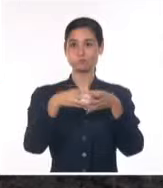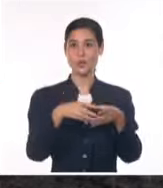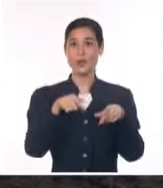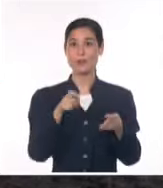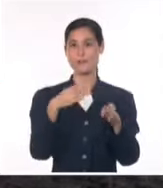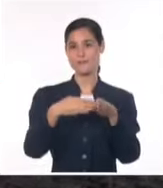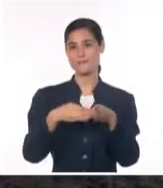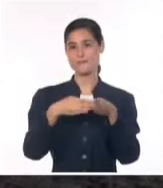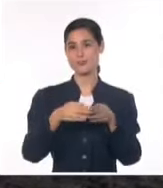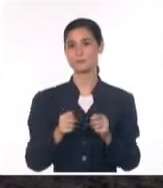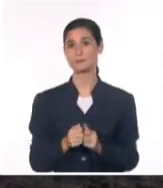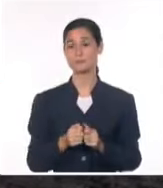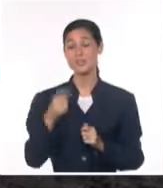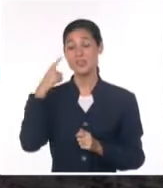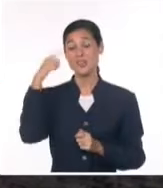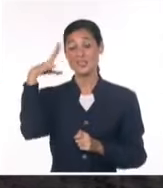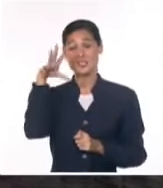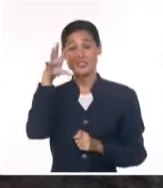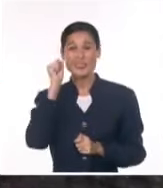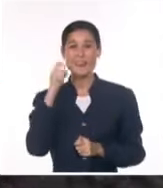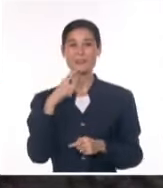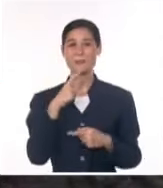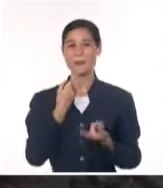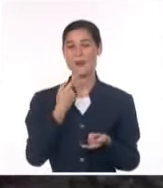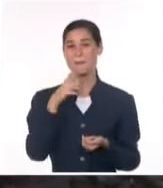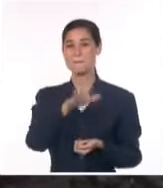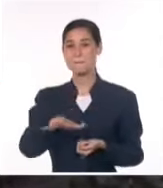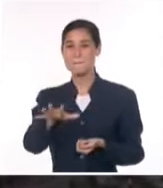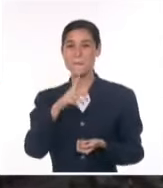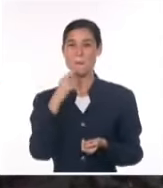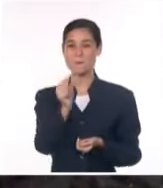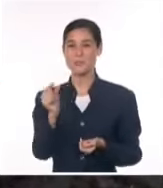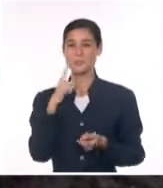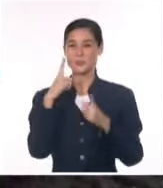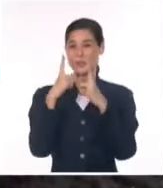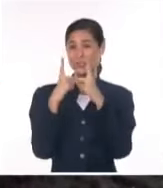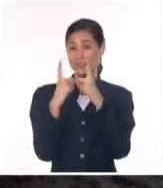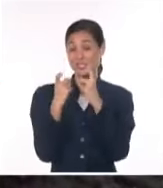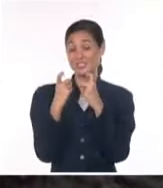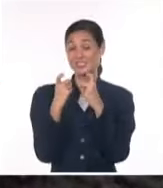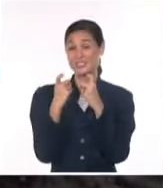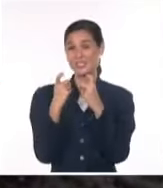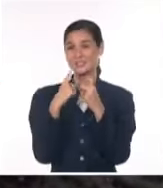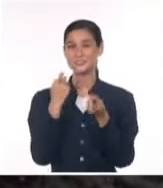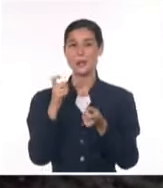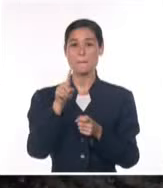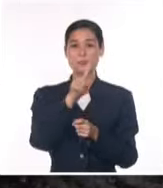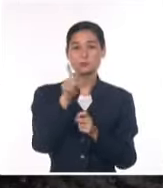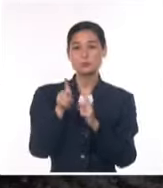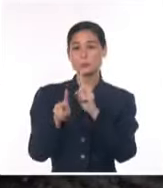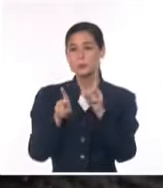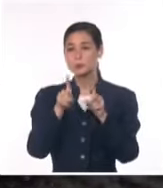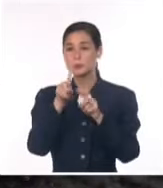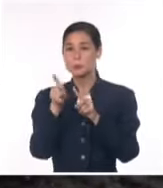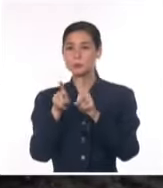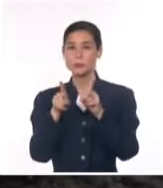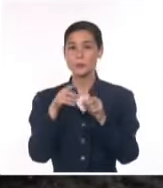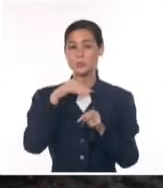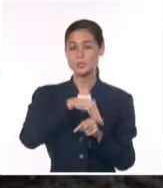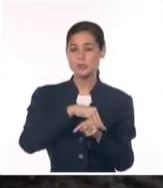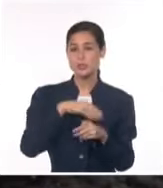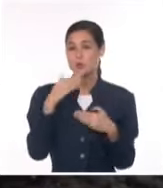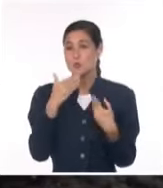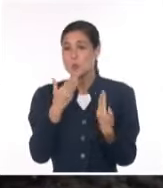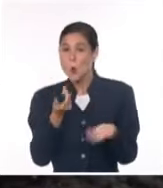la gente de apoyo, de una mano. Y eso fue lo primero que hicimos cuando llegamos aquí. Caminar entre la gente, preguntar qué fue lo que sintieron, qué fue lo que pasó. Y la